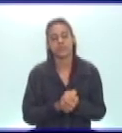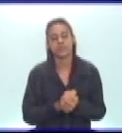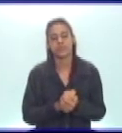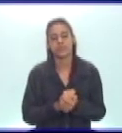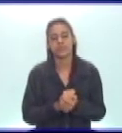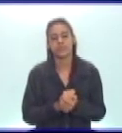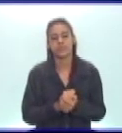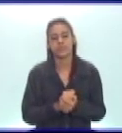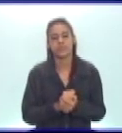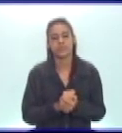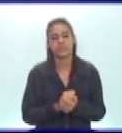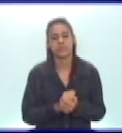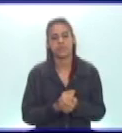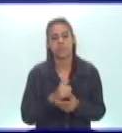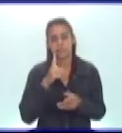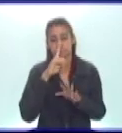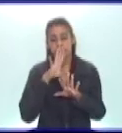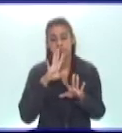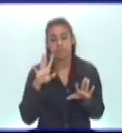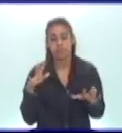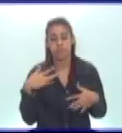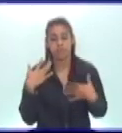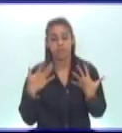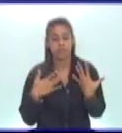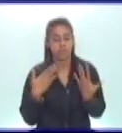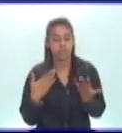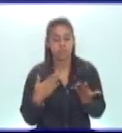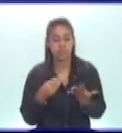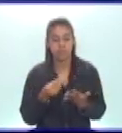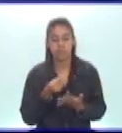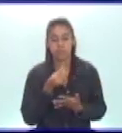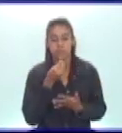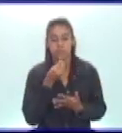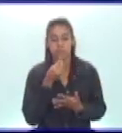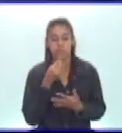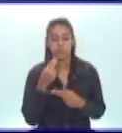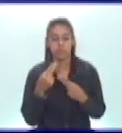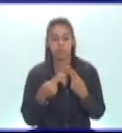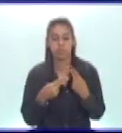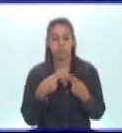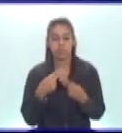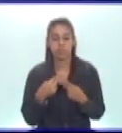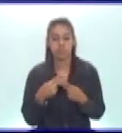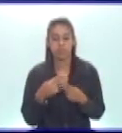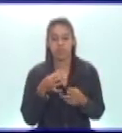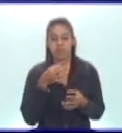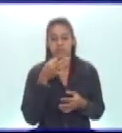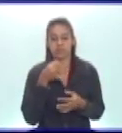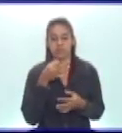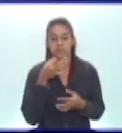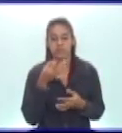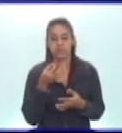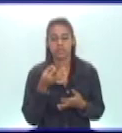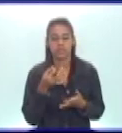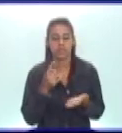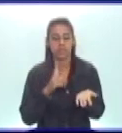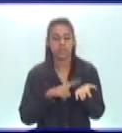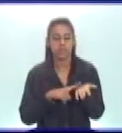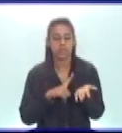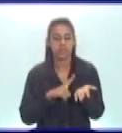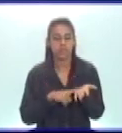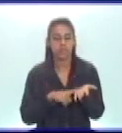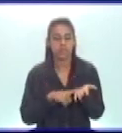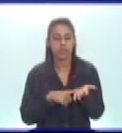Y para culminar nuestra actividad, vamos a hacer una reflexión con los padres. Vamos a